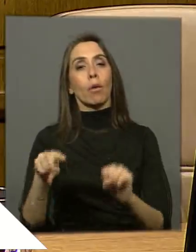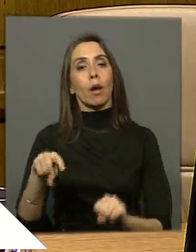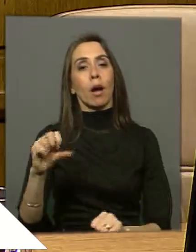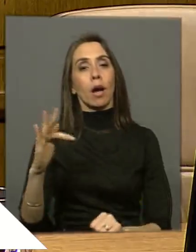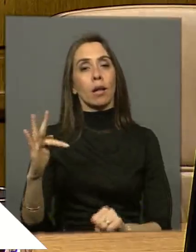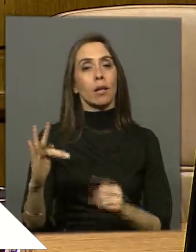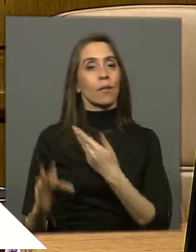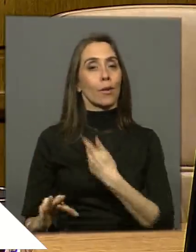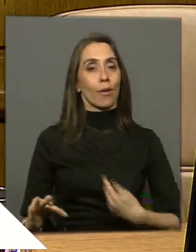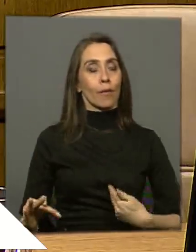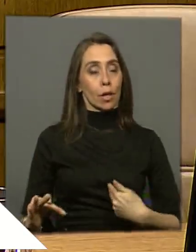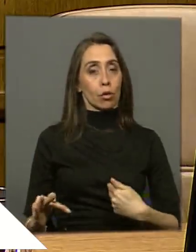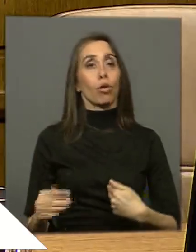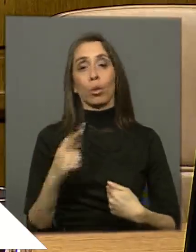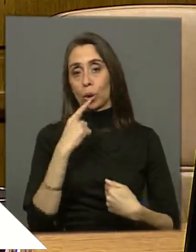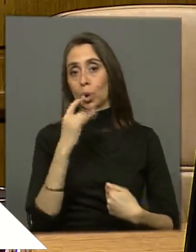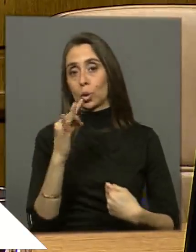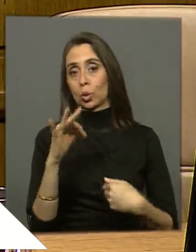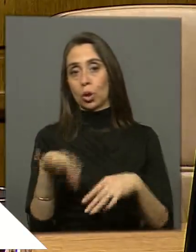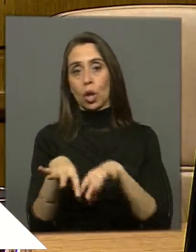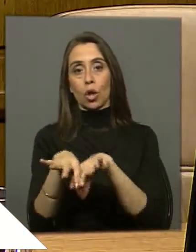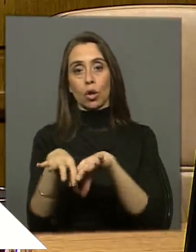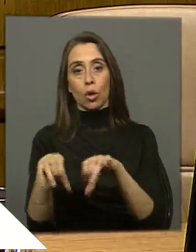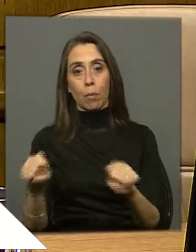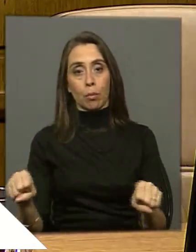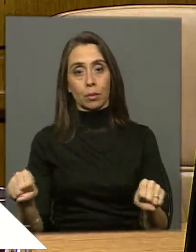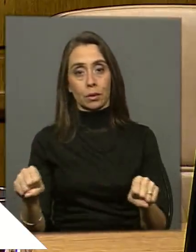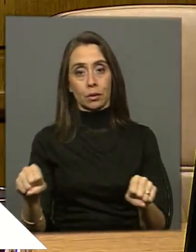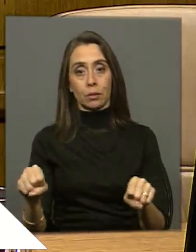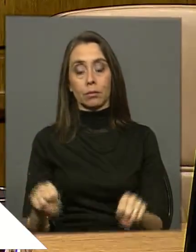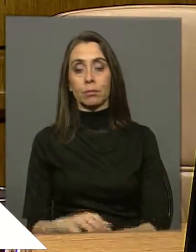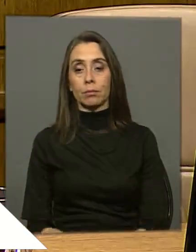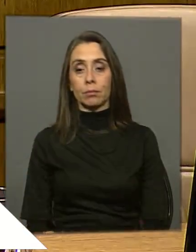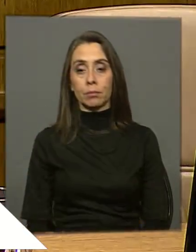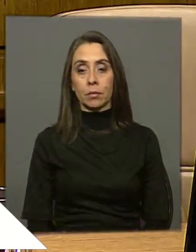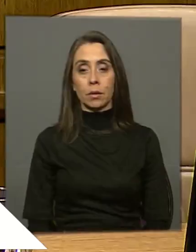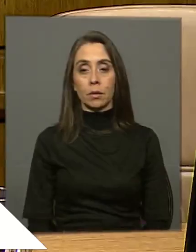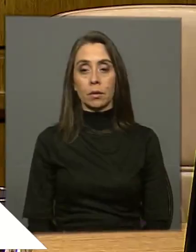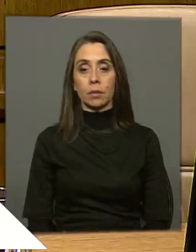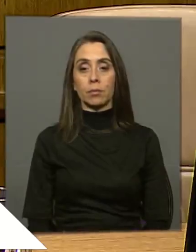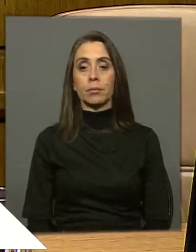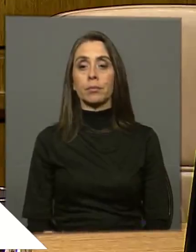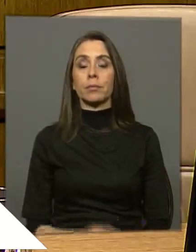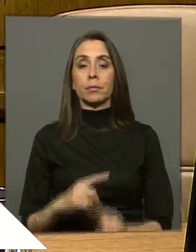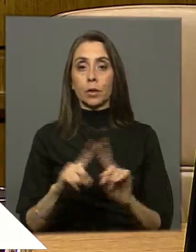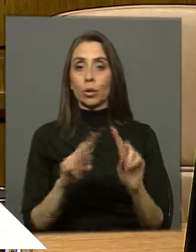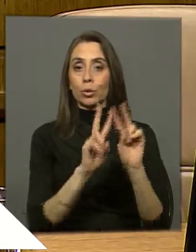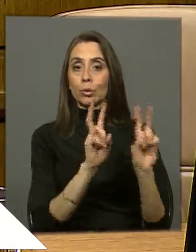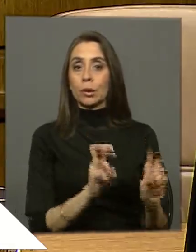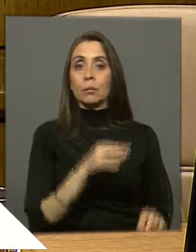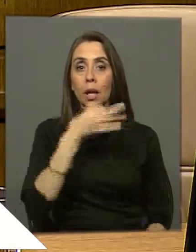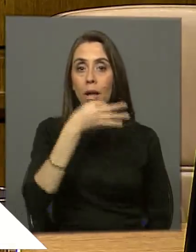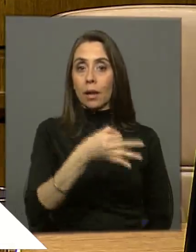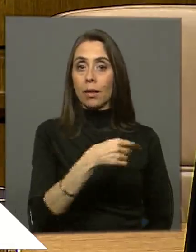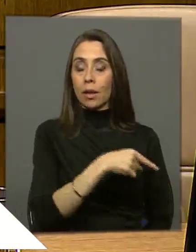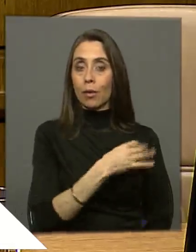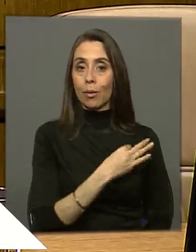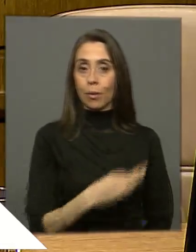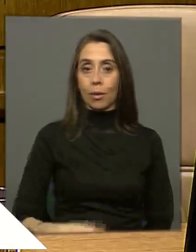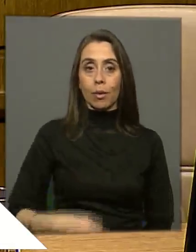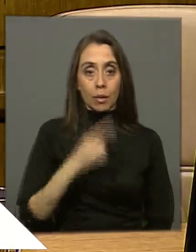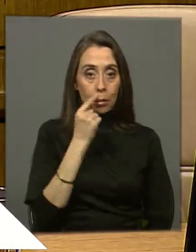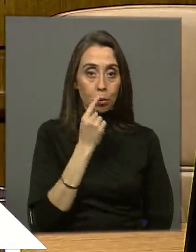Había un compromiso. Y por otro lado, está el tema que ha acabado de colocar nuestro colega.